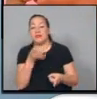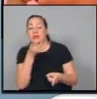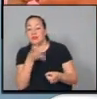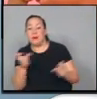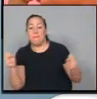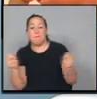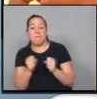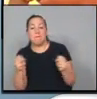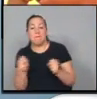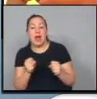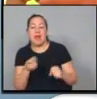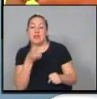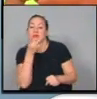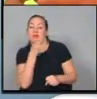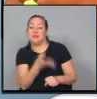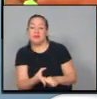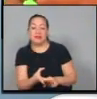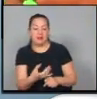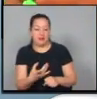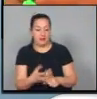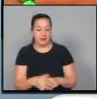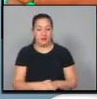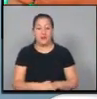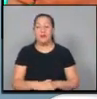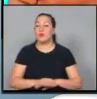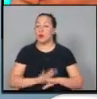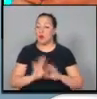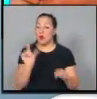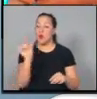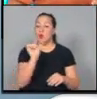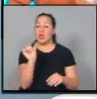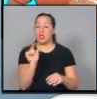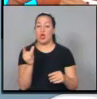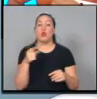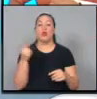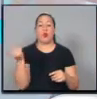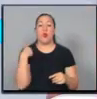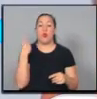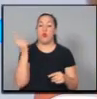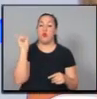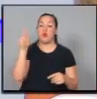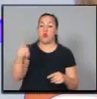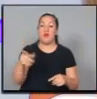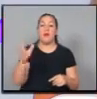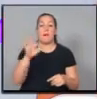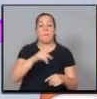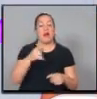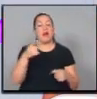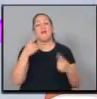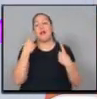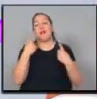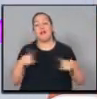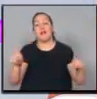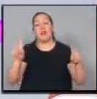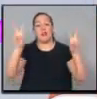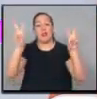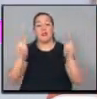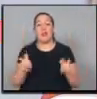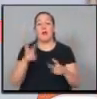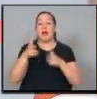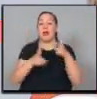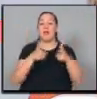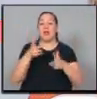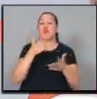dañar, hacerle daño al otro, en definitiva, a todos. Bueno, en un ratito vamos a volver allí a Merlo. Cambiamos el tono, nos relajamos un poquito, porque vamos a hablar de uno de